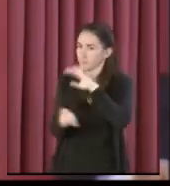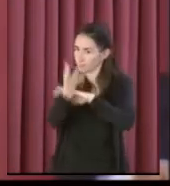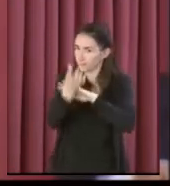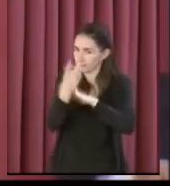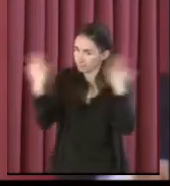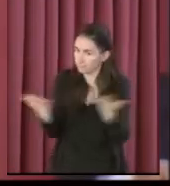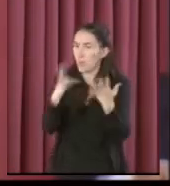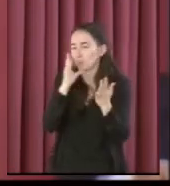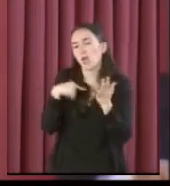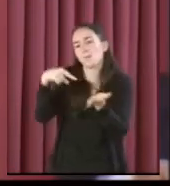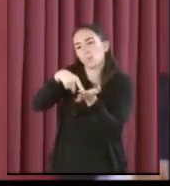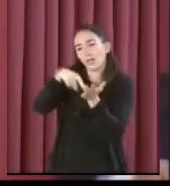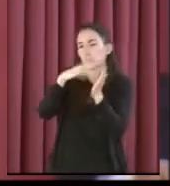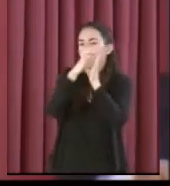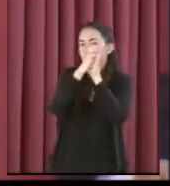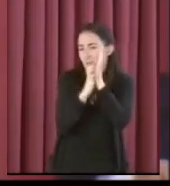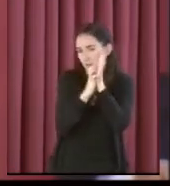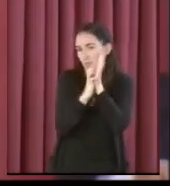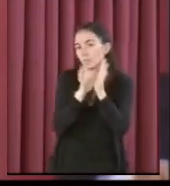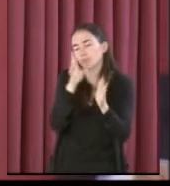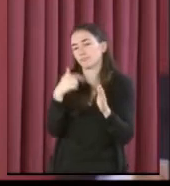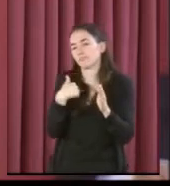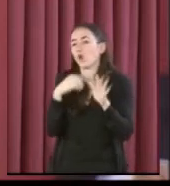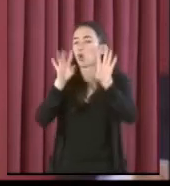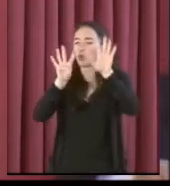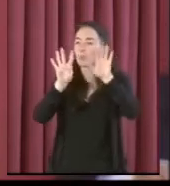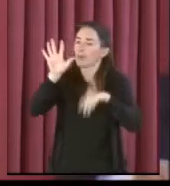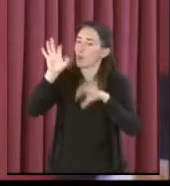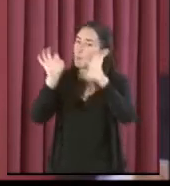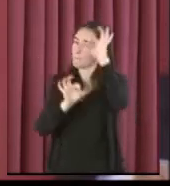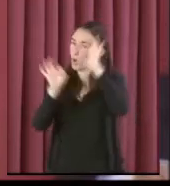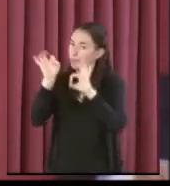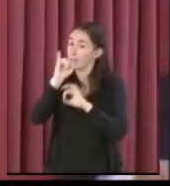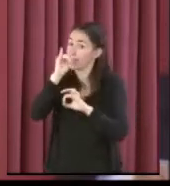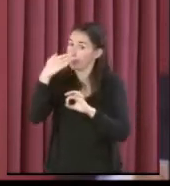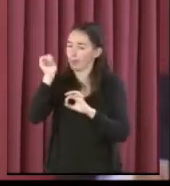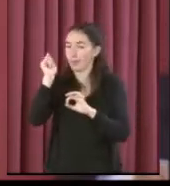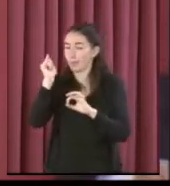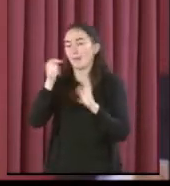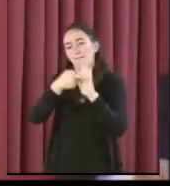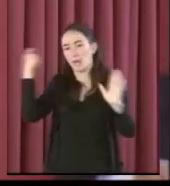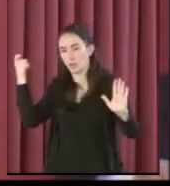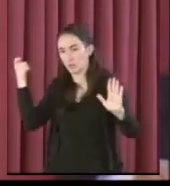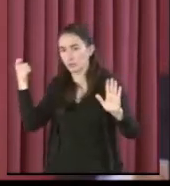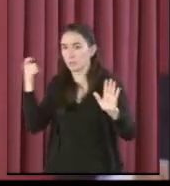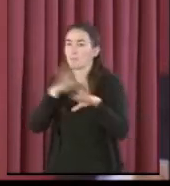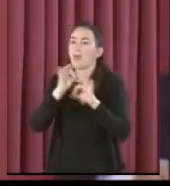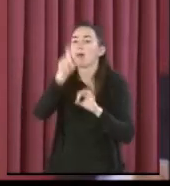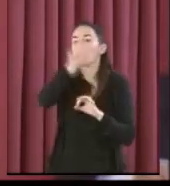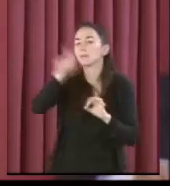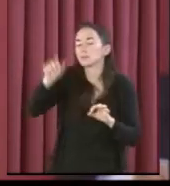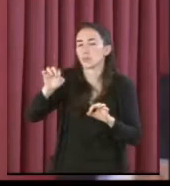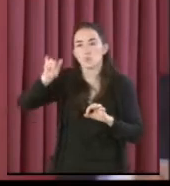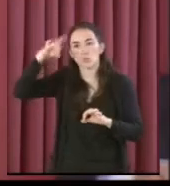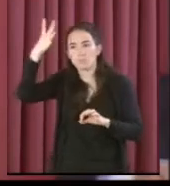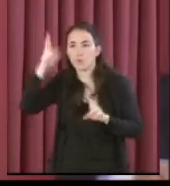impuestos. Así, hemos incorporado bonificaciones del 95% en el IBI para emprendedores y actividades de nueva creación